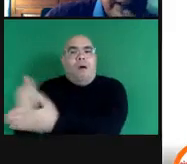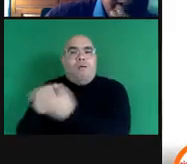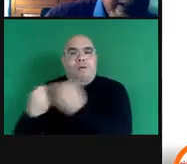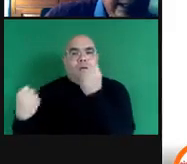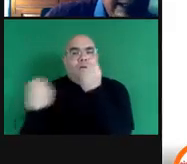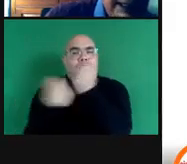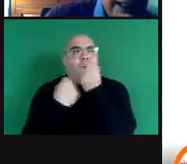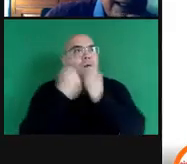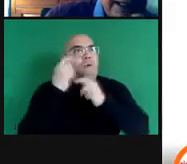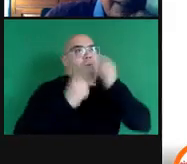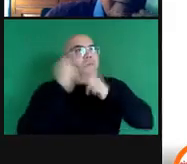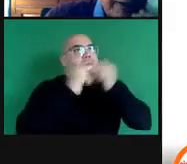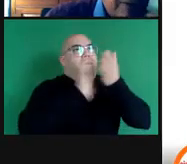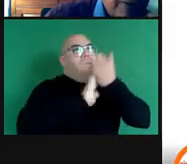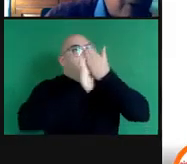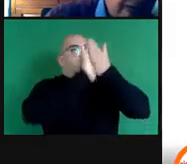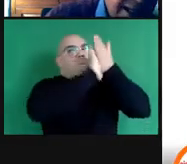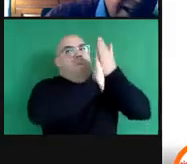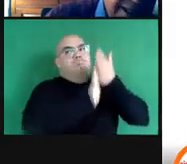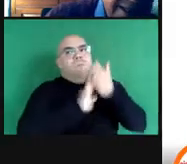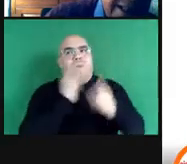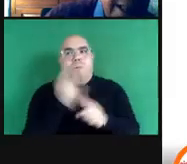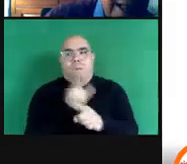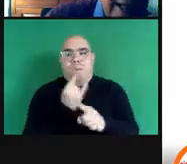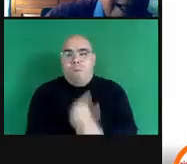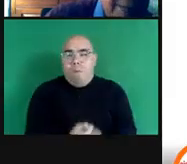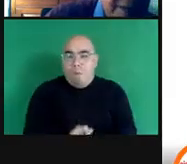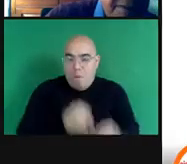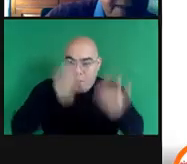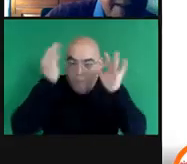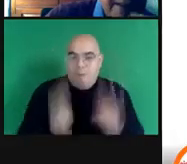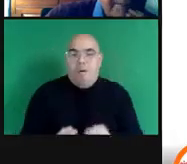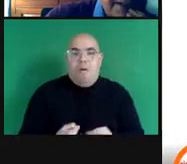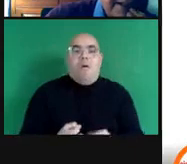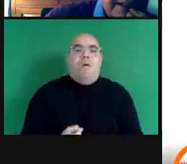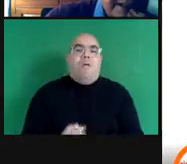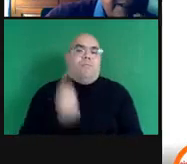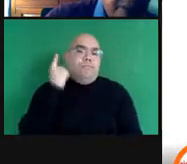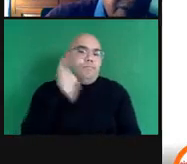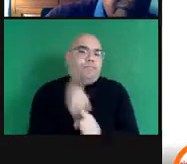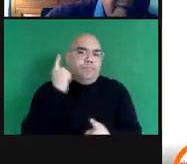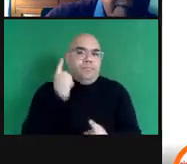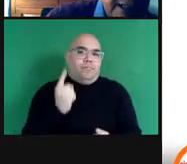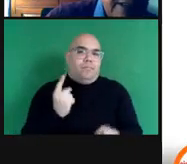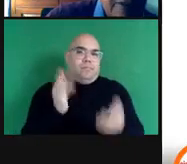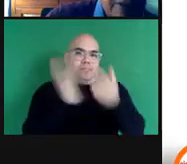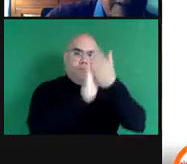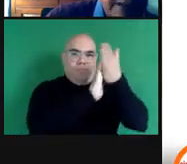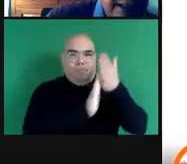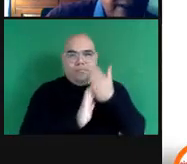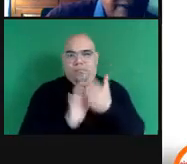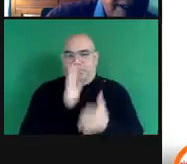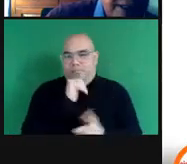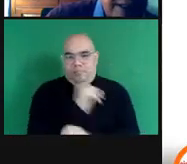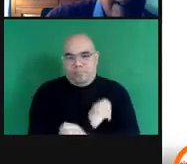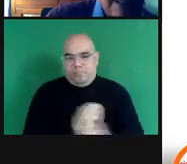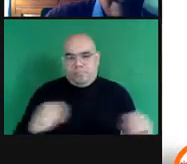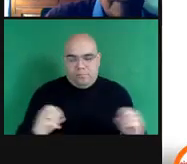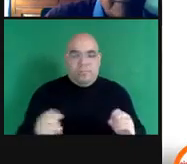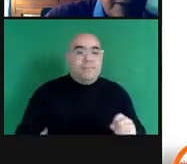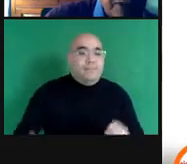usan, pero no garantiza la perfecta limpieza. Es decir, puede ser superficial, como les decía